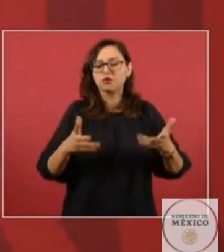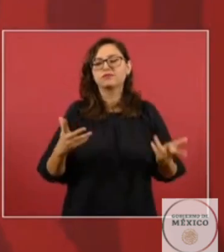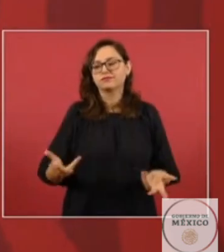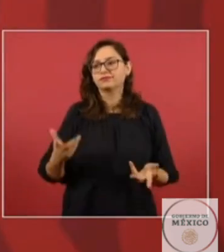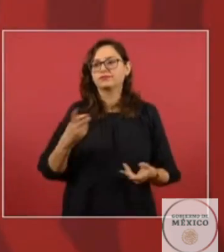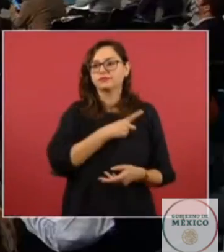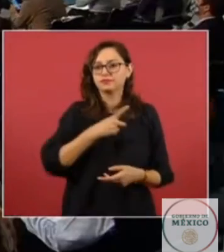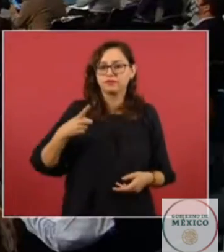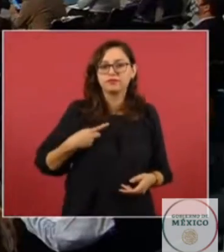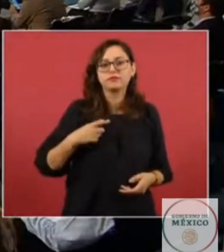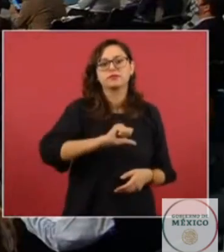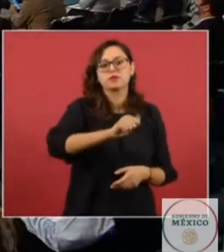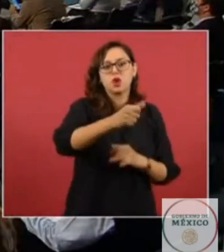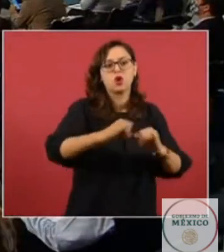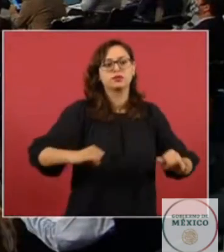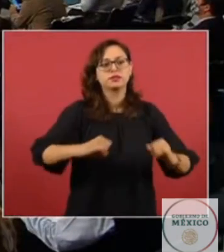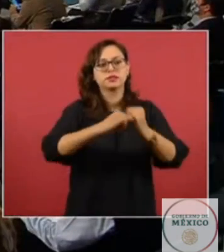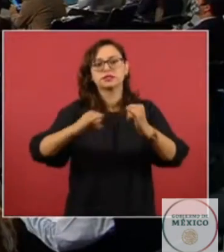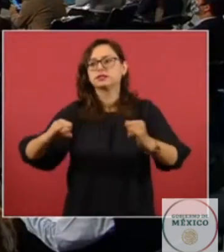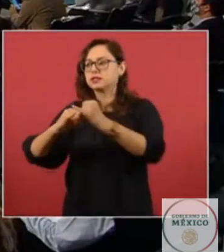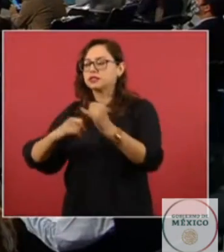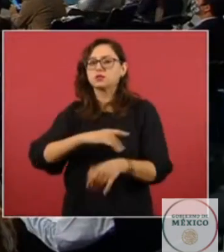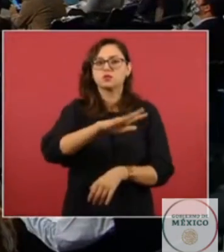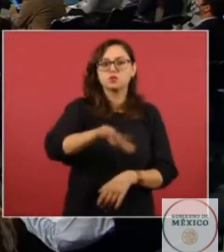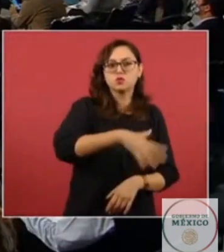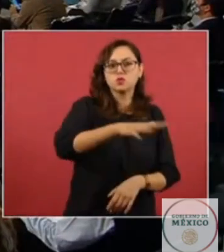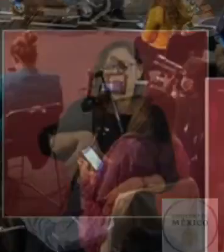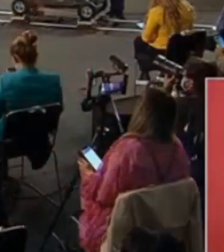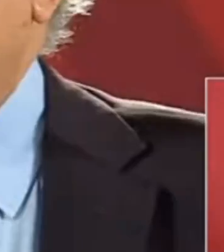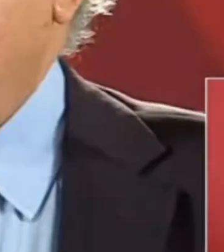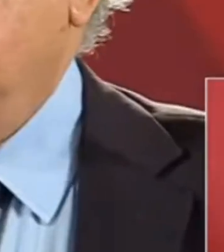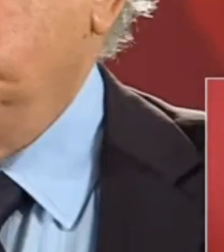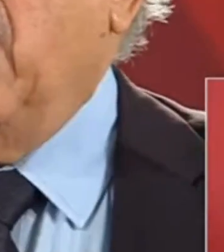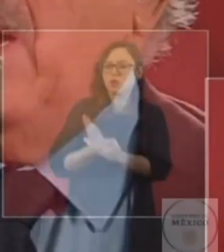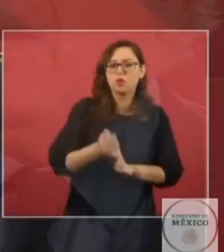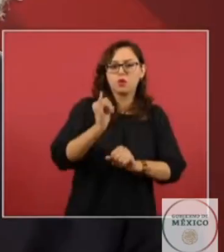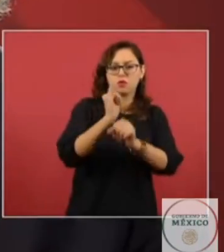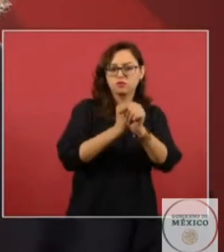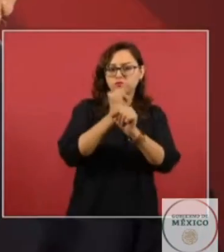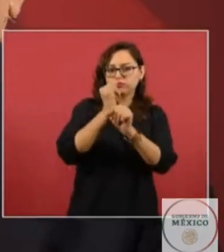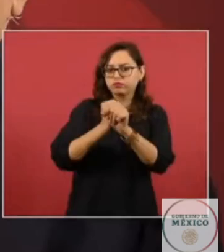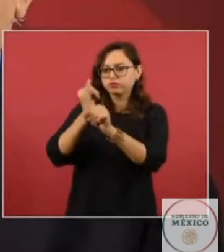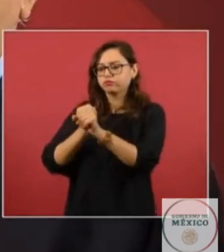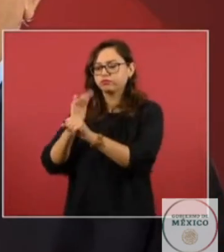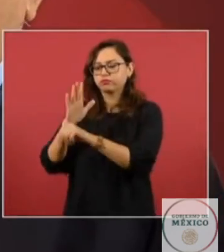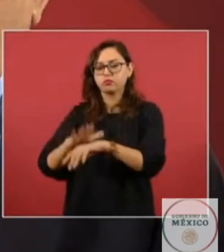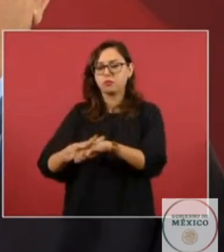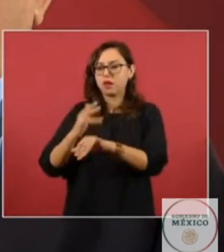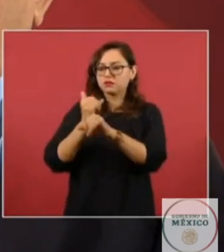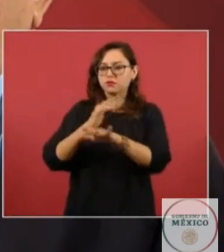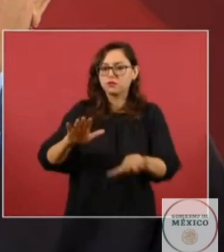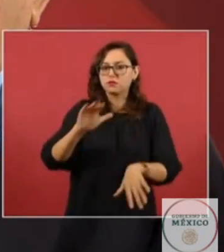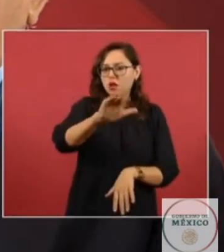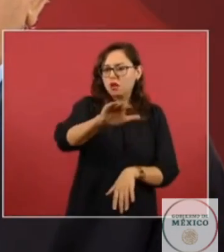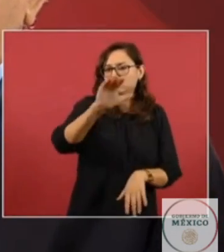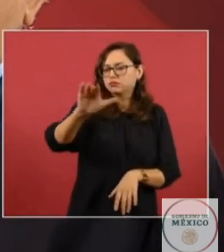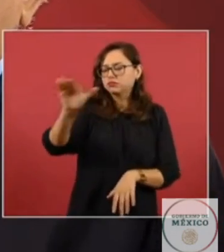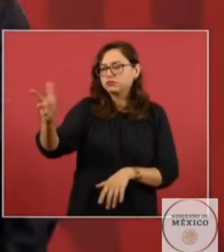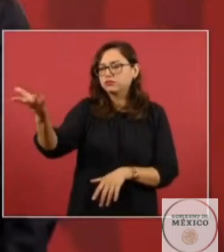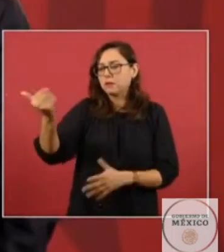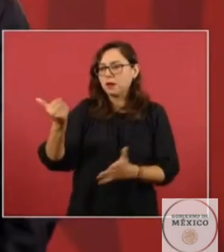son informadas por el sistema financiero por mandato directo de la ley a la UIF. Pero no